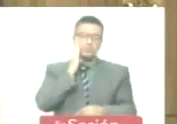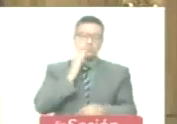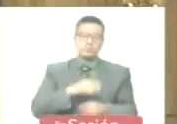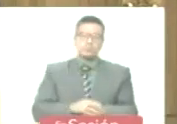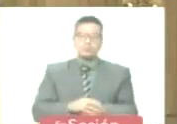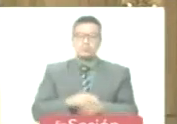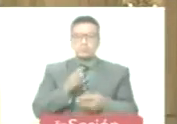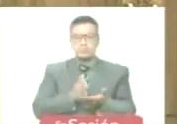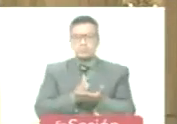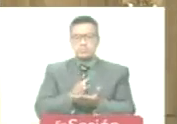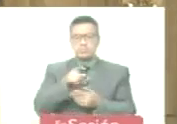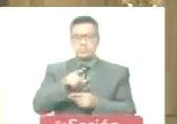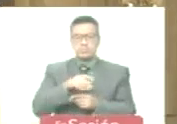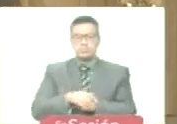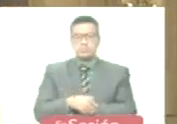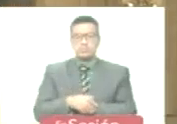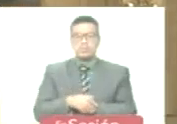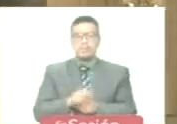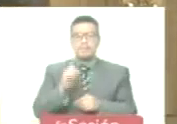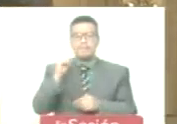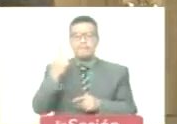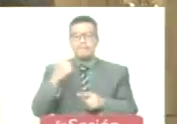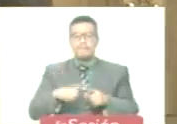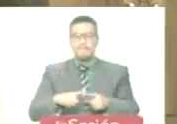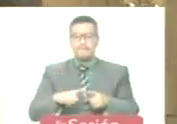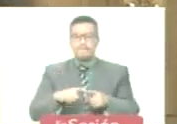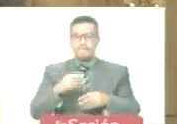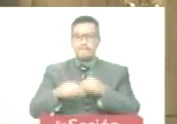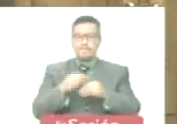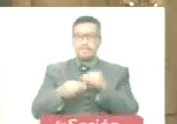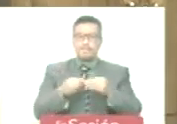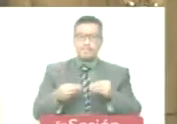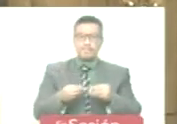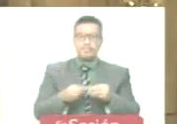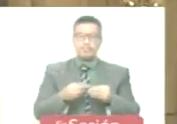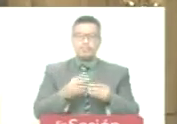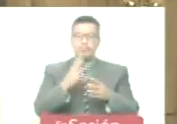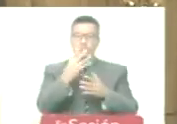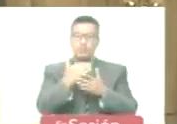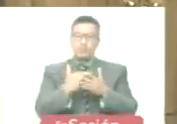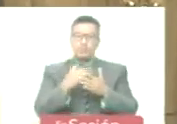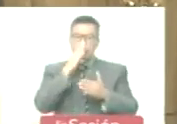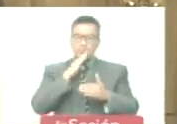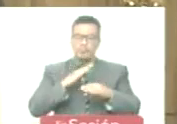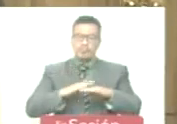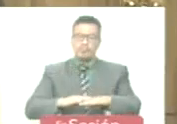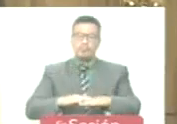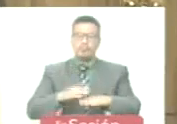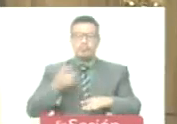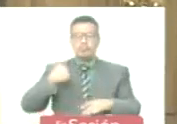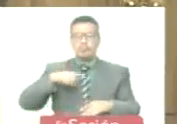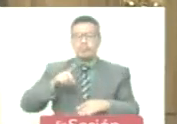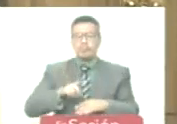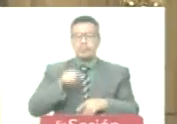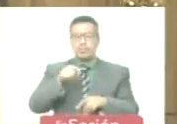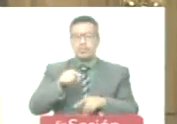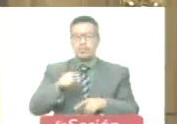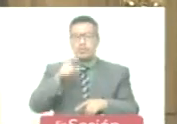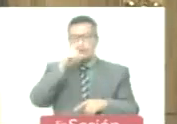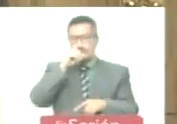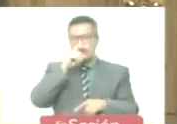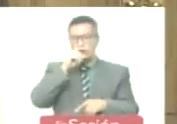en consecuencia, es una de las prácticas más sublimes que existe. Por eso este